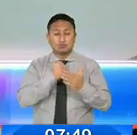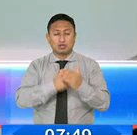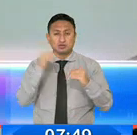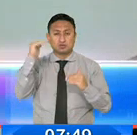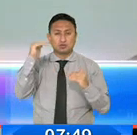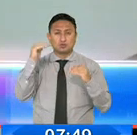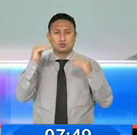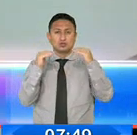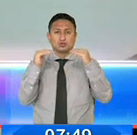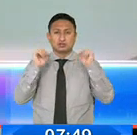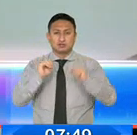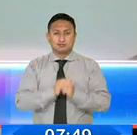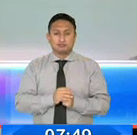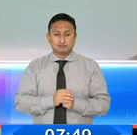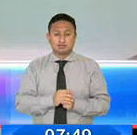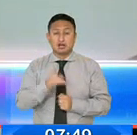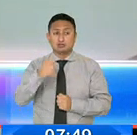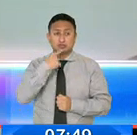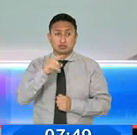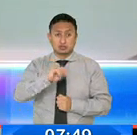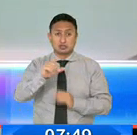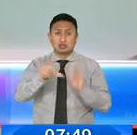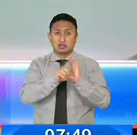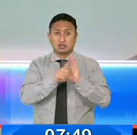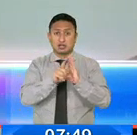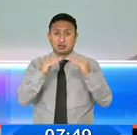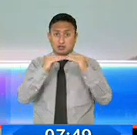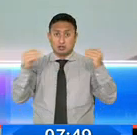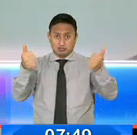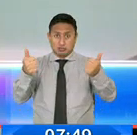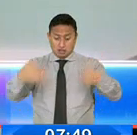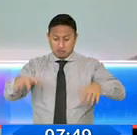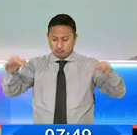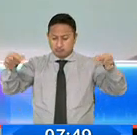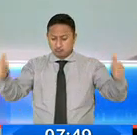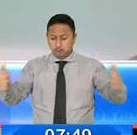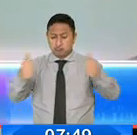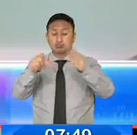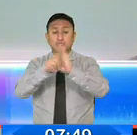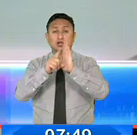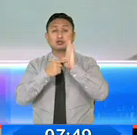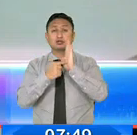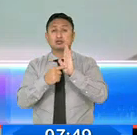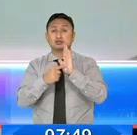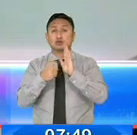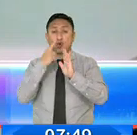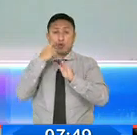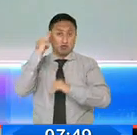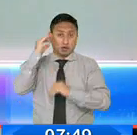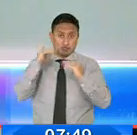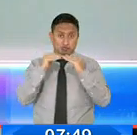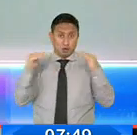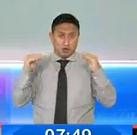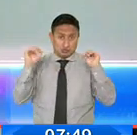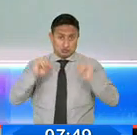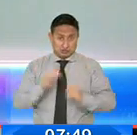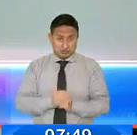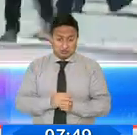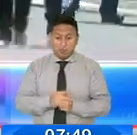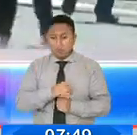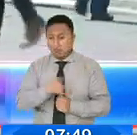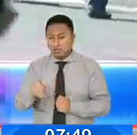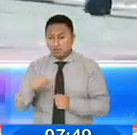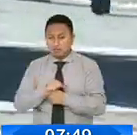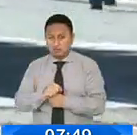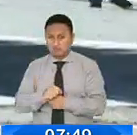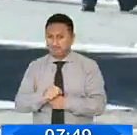del papel, porque a veces en lo jurídico la igualdad está lograda. Una igualdad que además reconozca estas diferencias que tenemos, ¿no? Y con